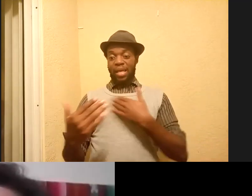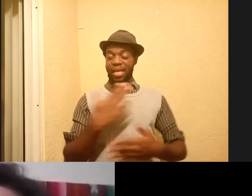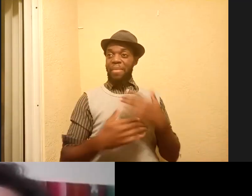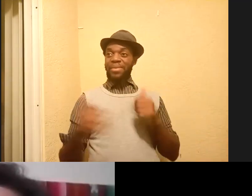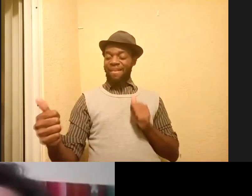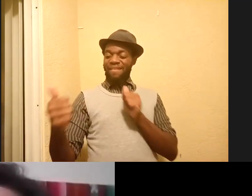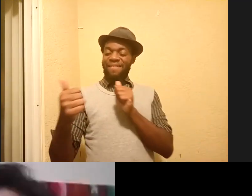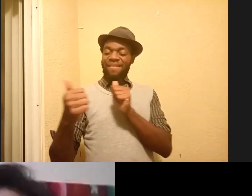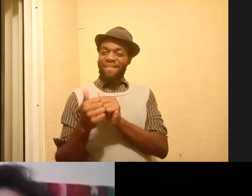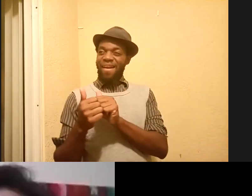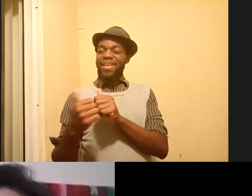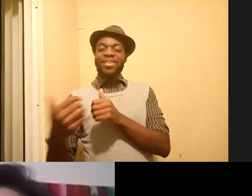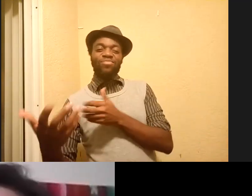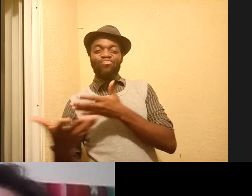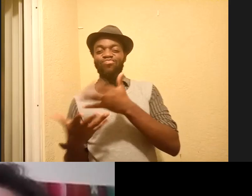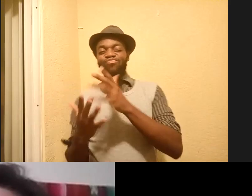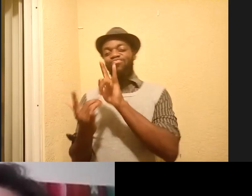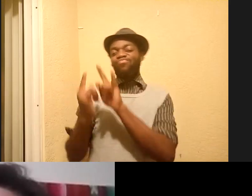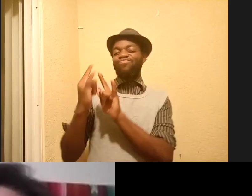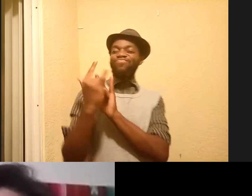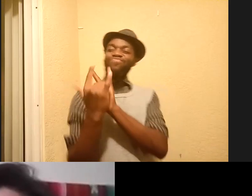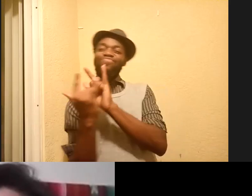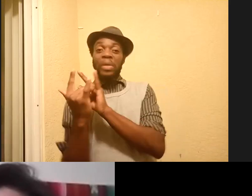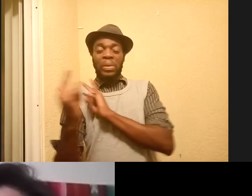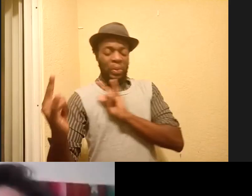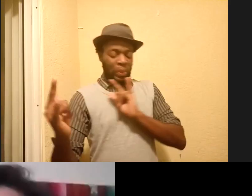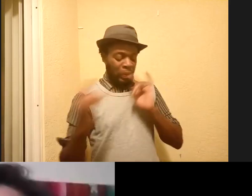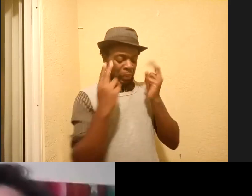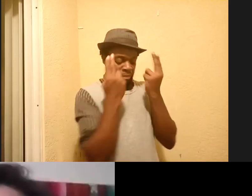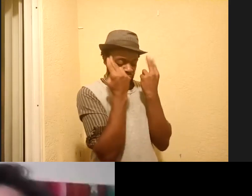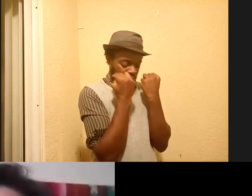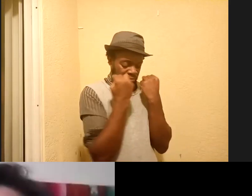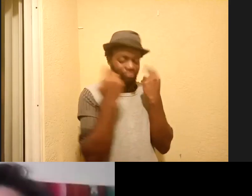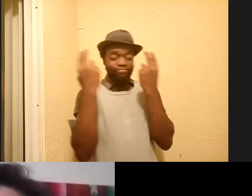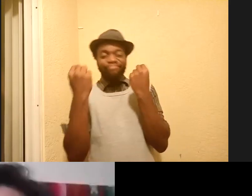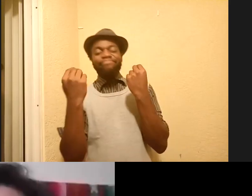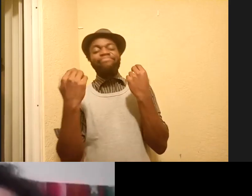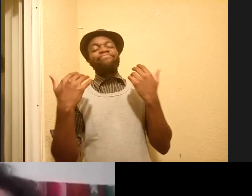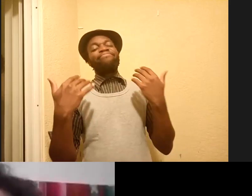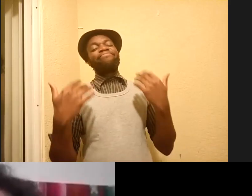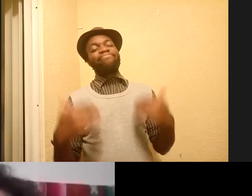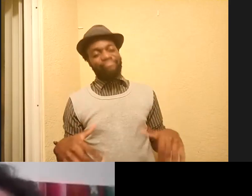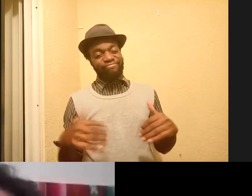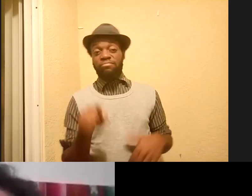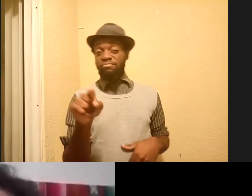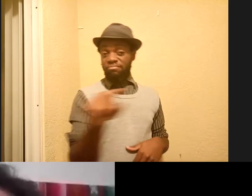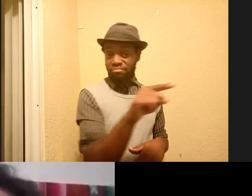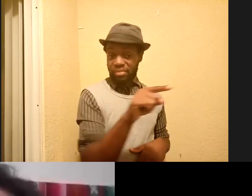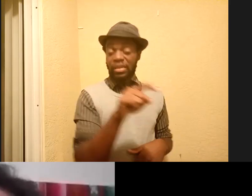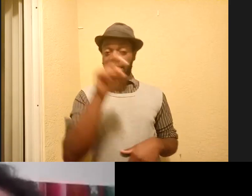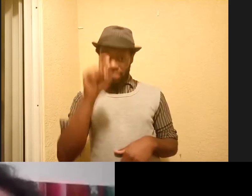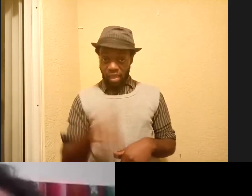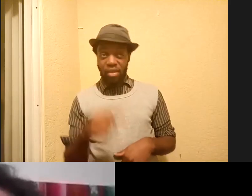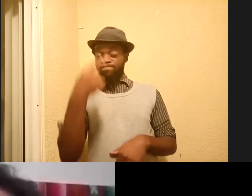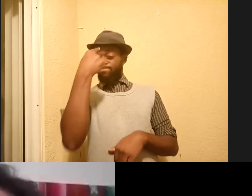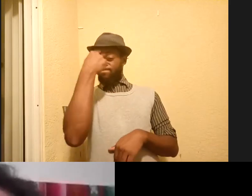actividad de sexualidad plena. Es algo que es muy importante que dentro de nuestro